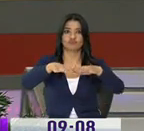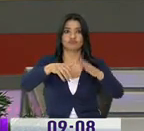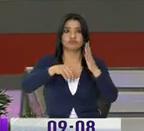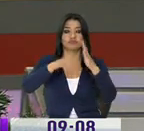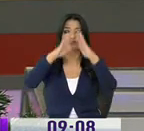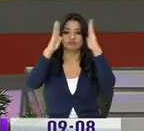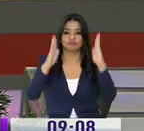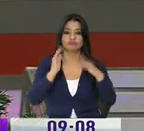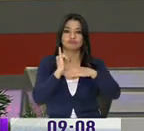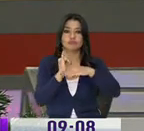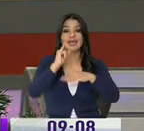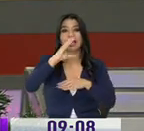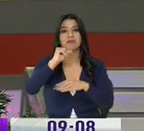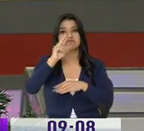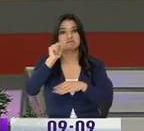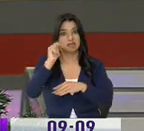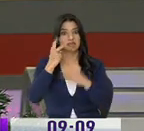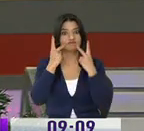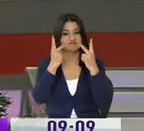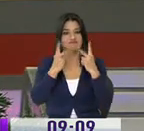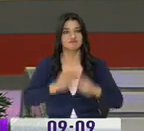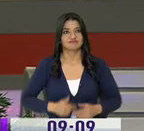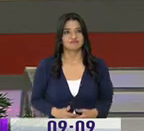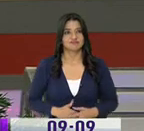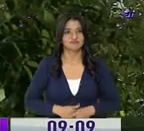del Carmen Bajo. Lindísimo eso. Veamos.